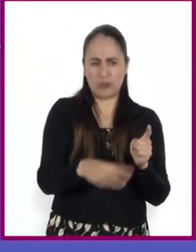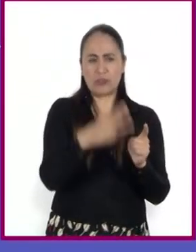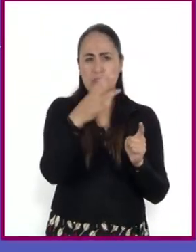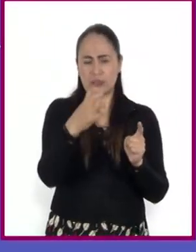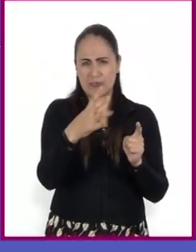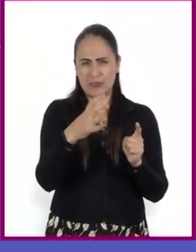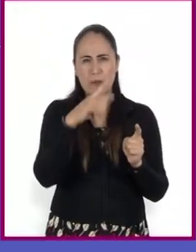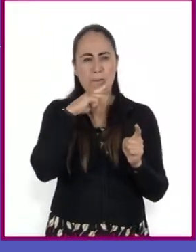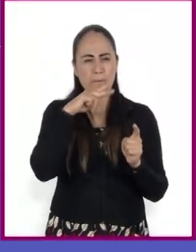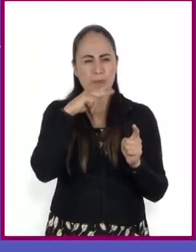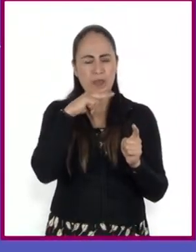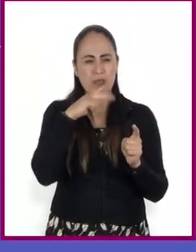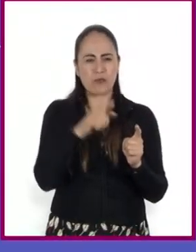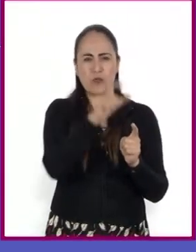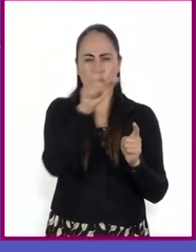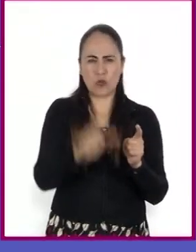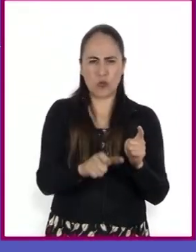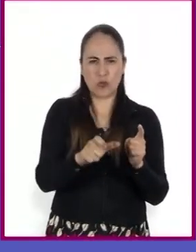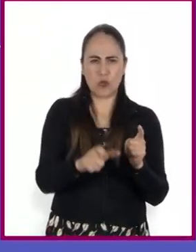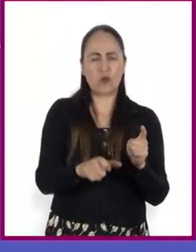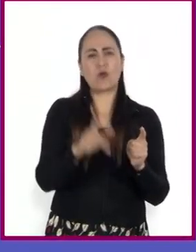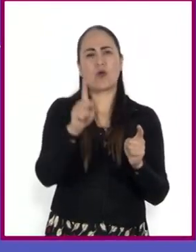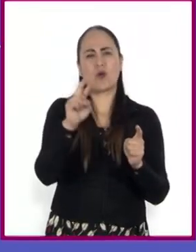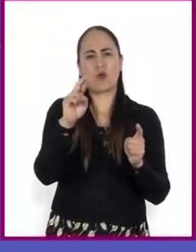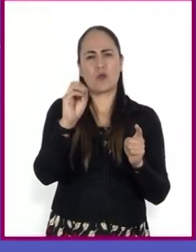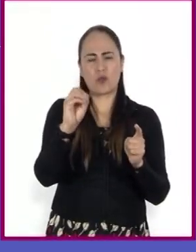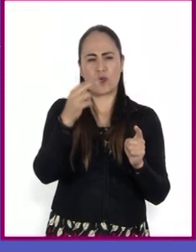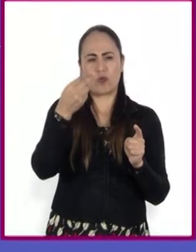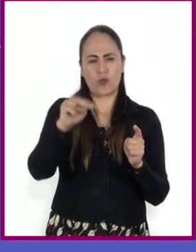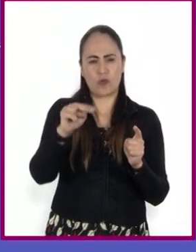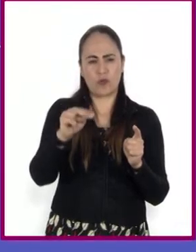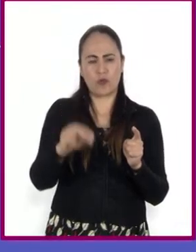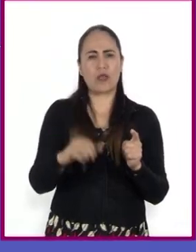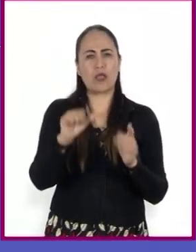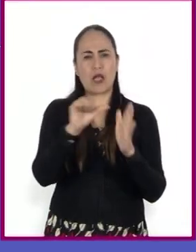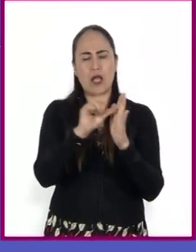pronombres, artículos, adverbios,